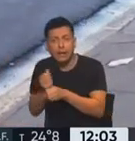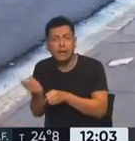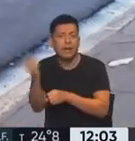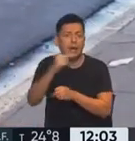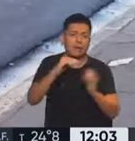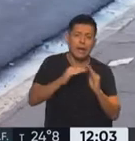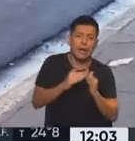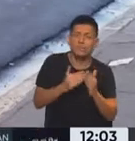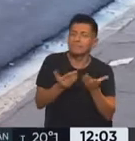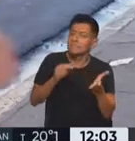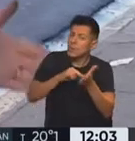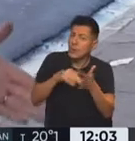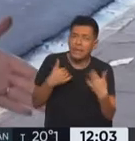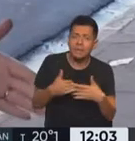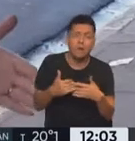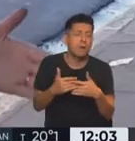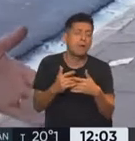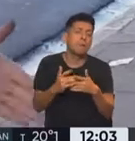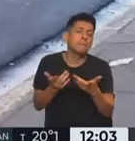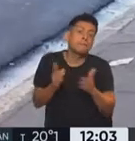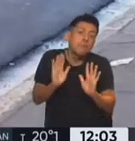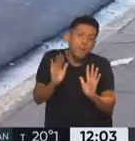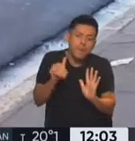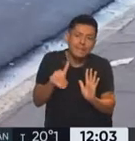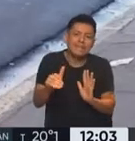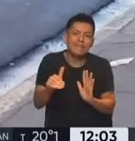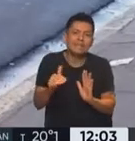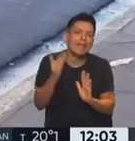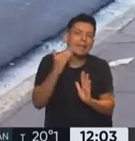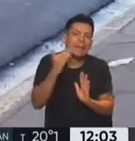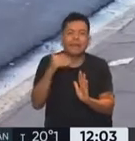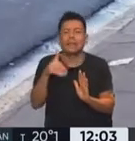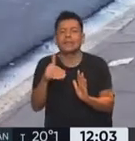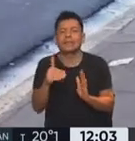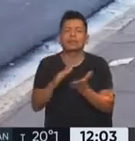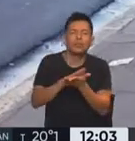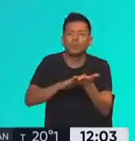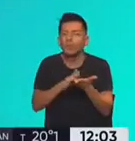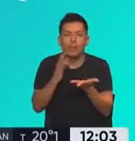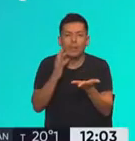pero que aparentemente podría tener una pronta solución en las próximas horas.